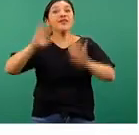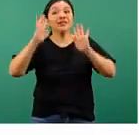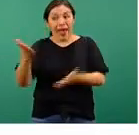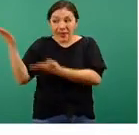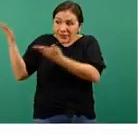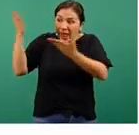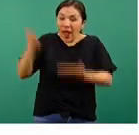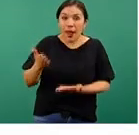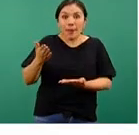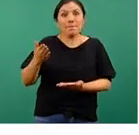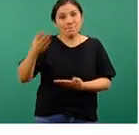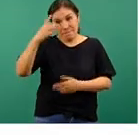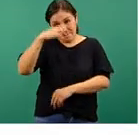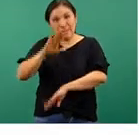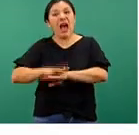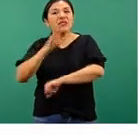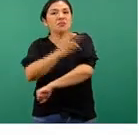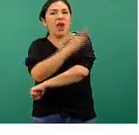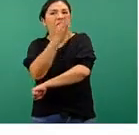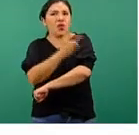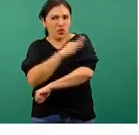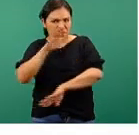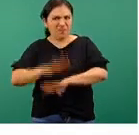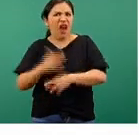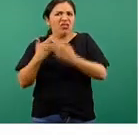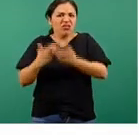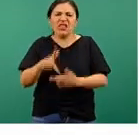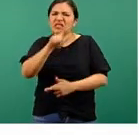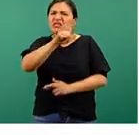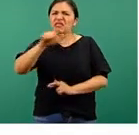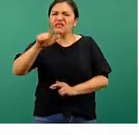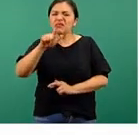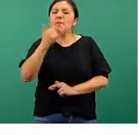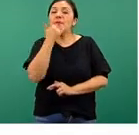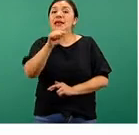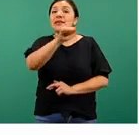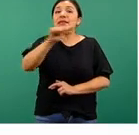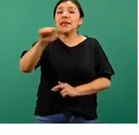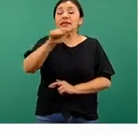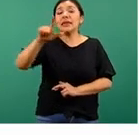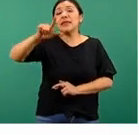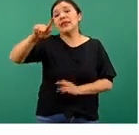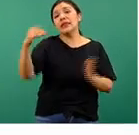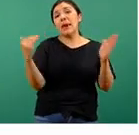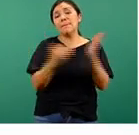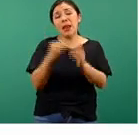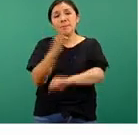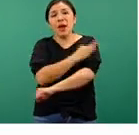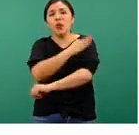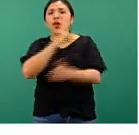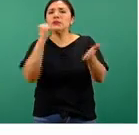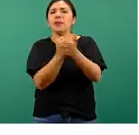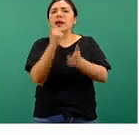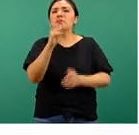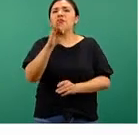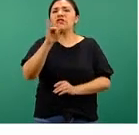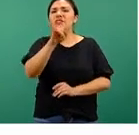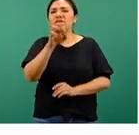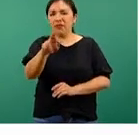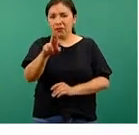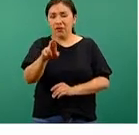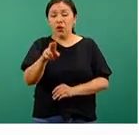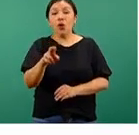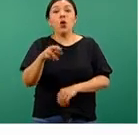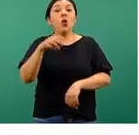embarque, recibimos varias dosis, más de 670.000 dosis de Pfizer, el número exacto vendrá